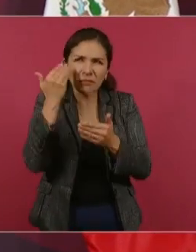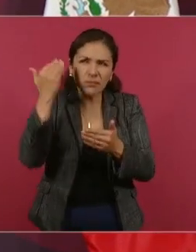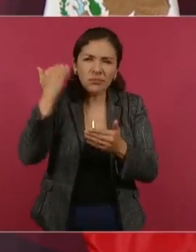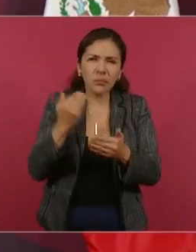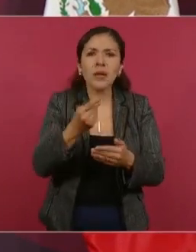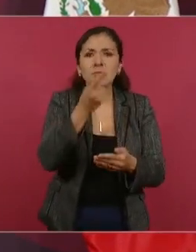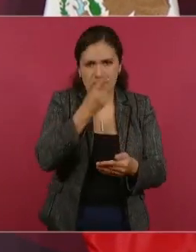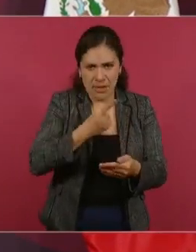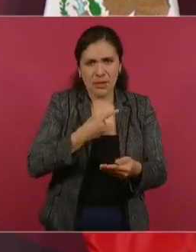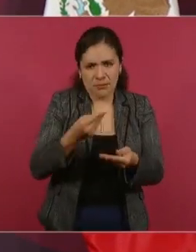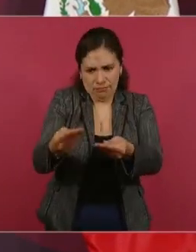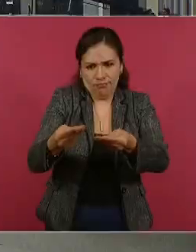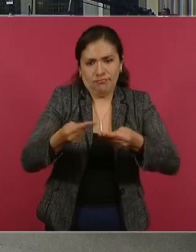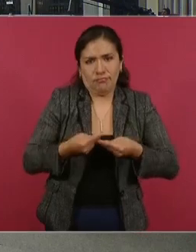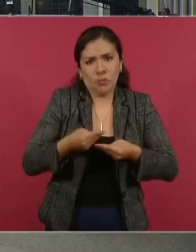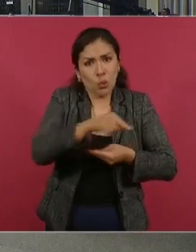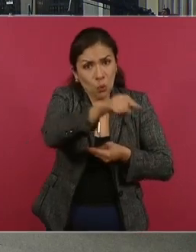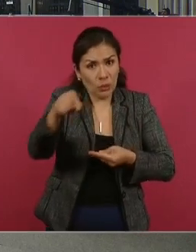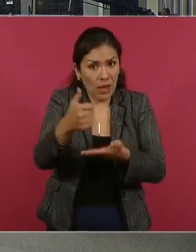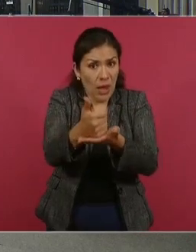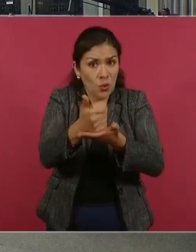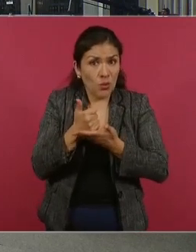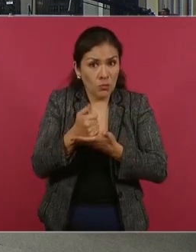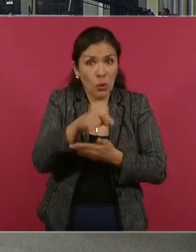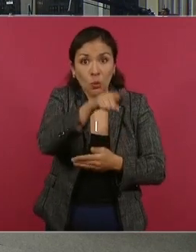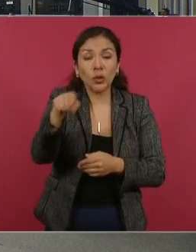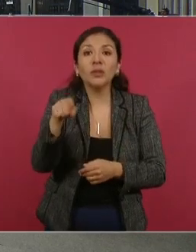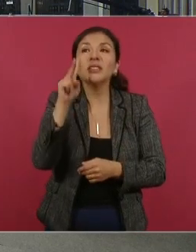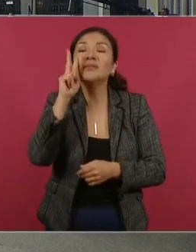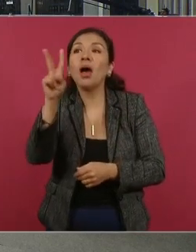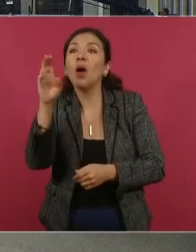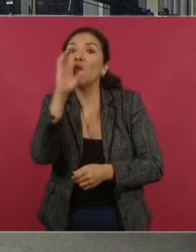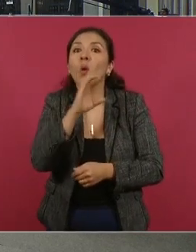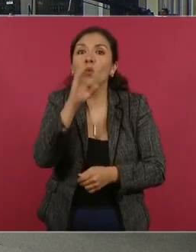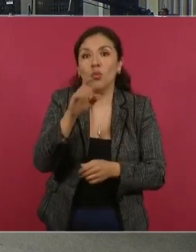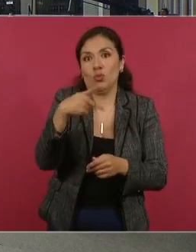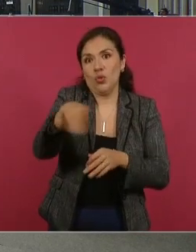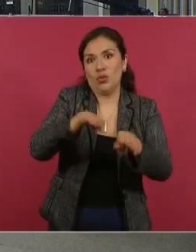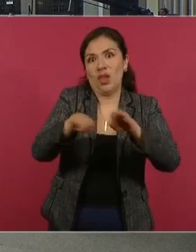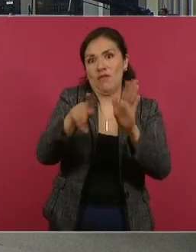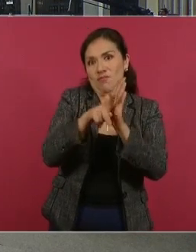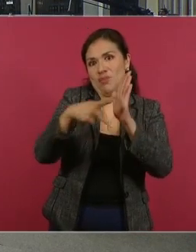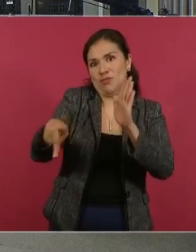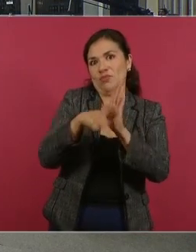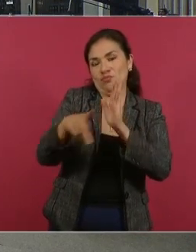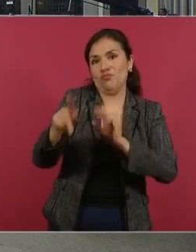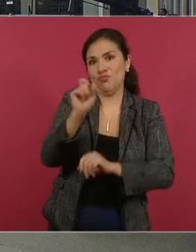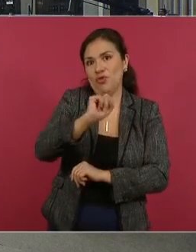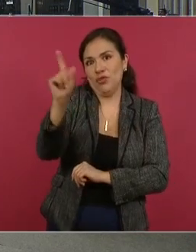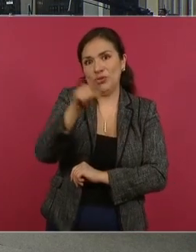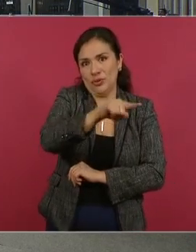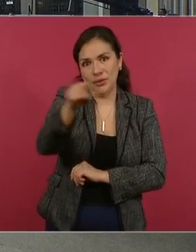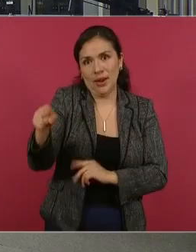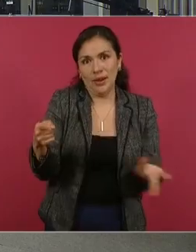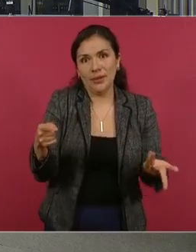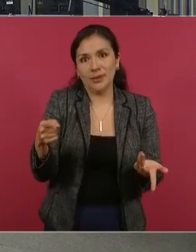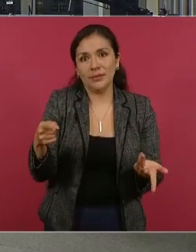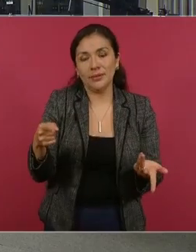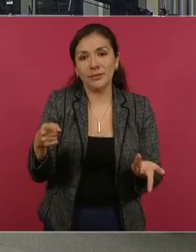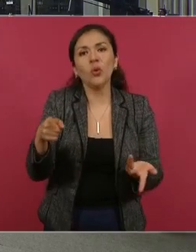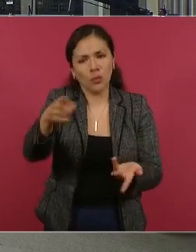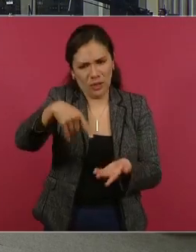ayúdenme, ustedes que son mironas y mirones profesionales, ayúdenme.